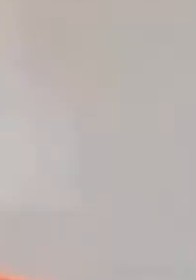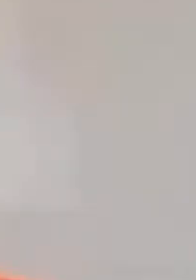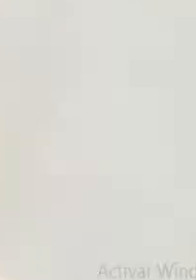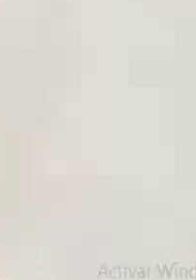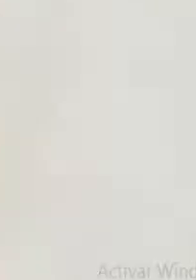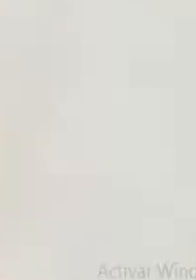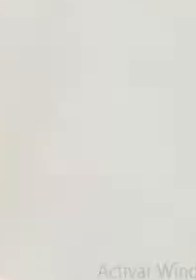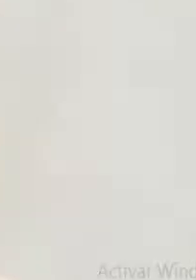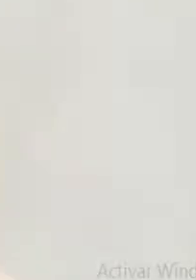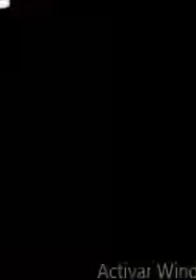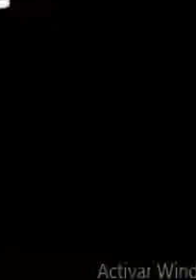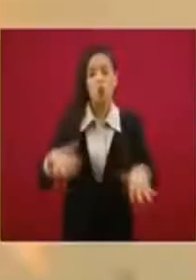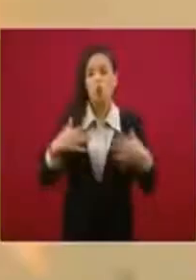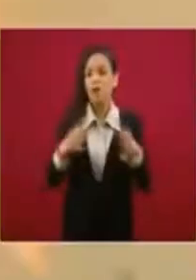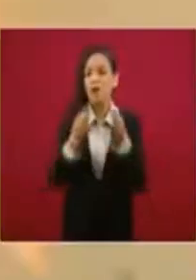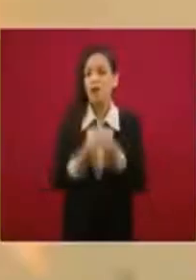¿Eh?